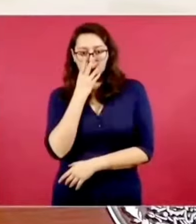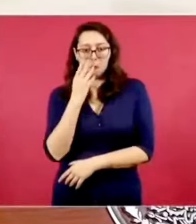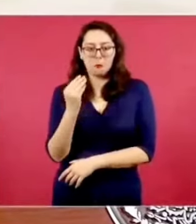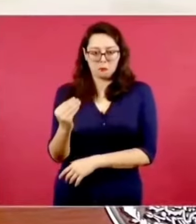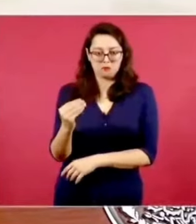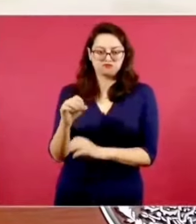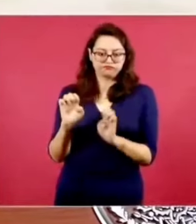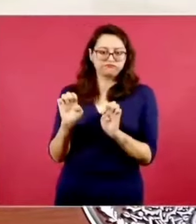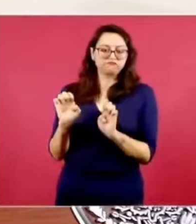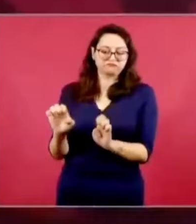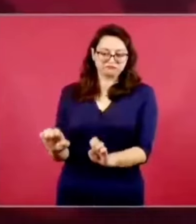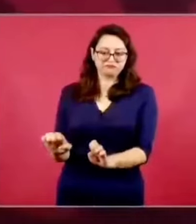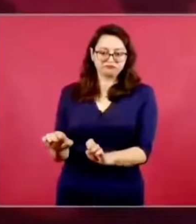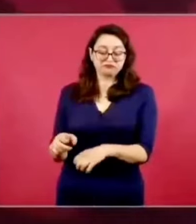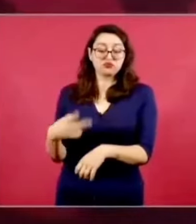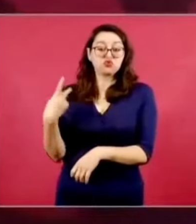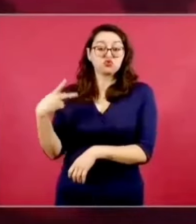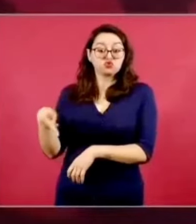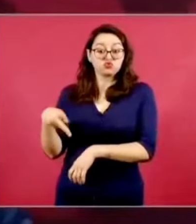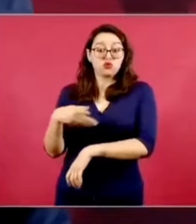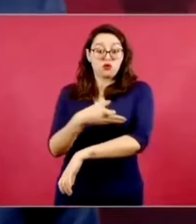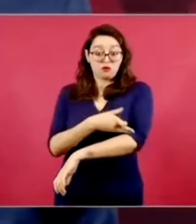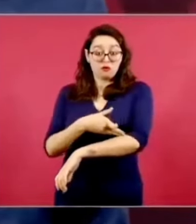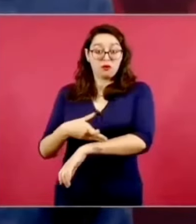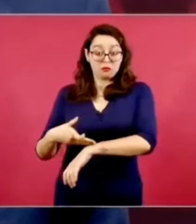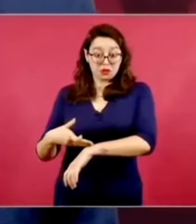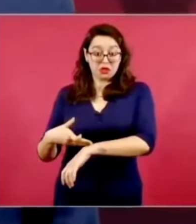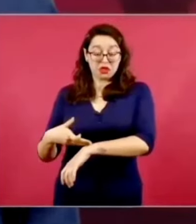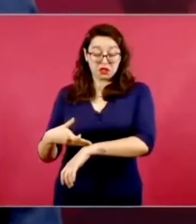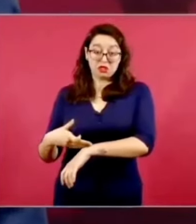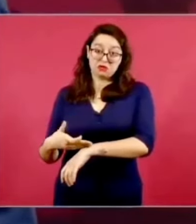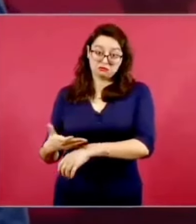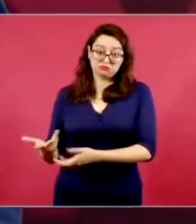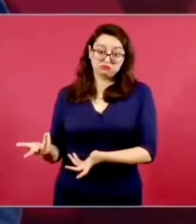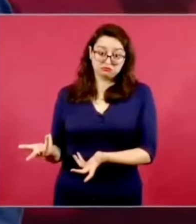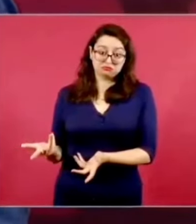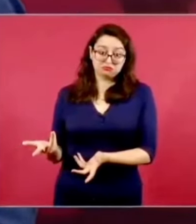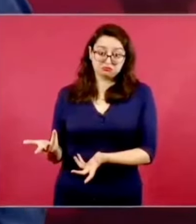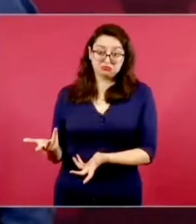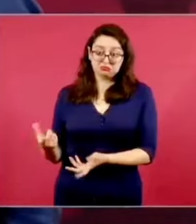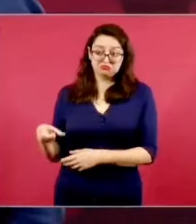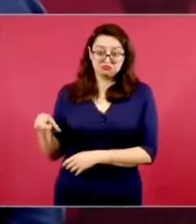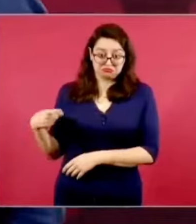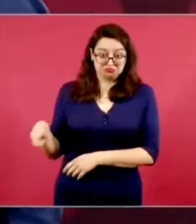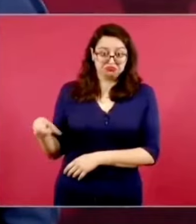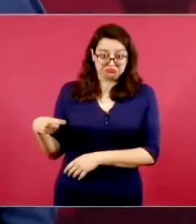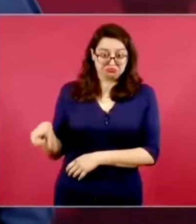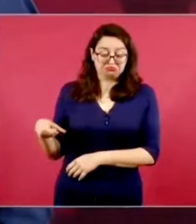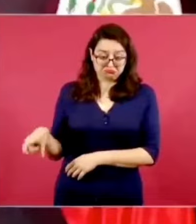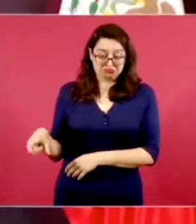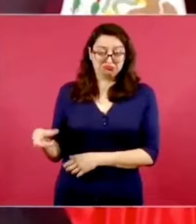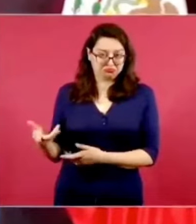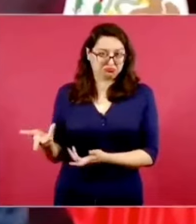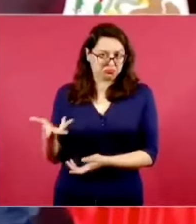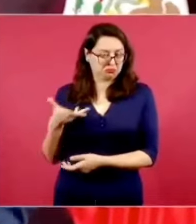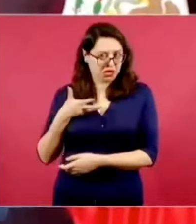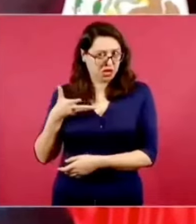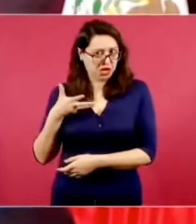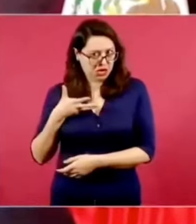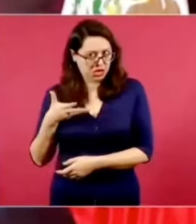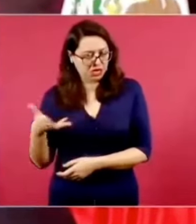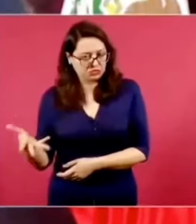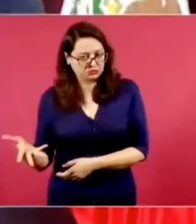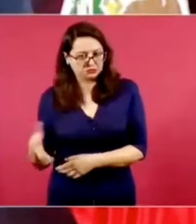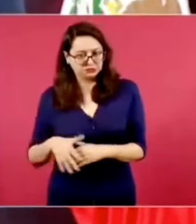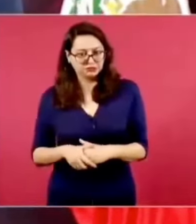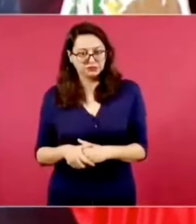Coyoacán de familia este vamos a decir aristocrática No